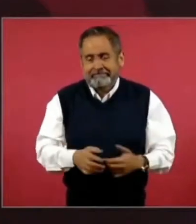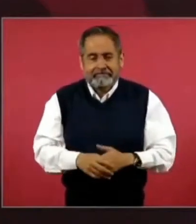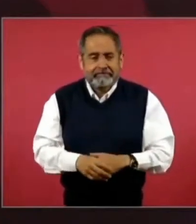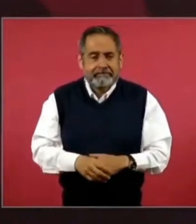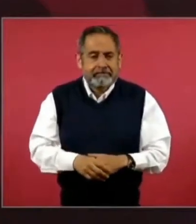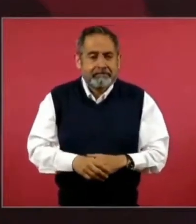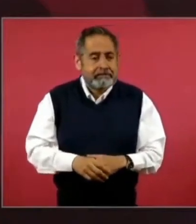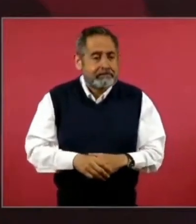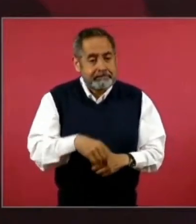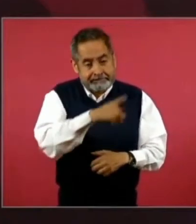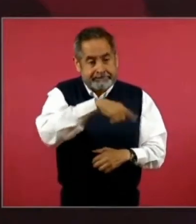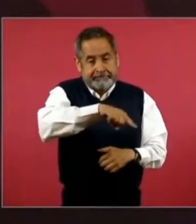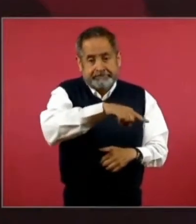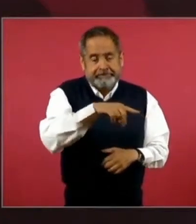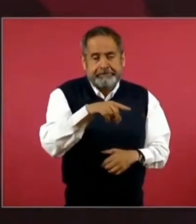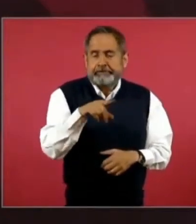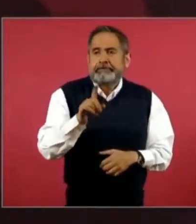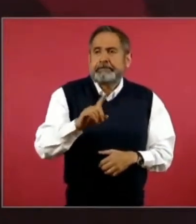no